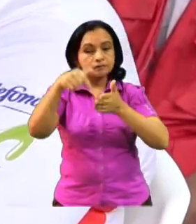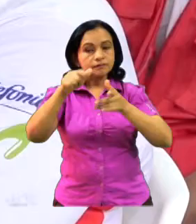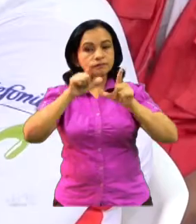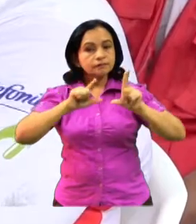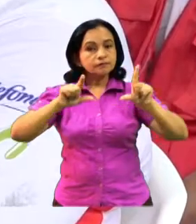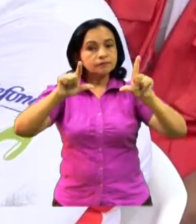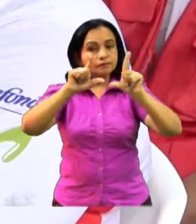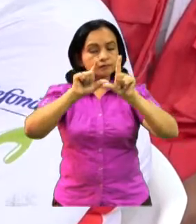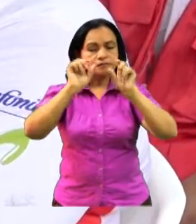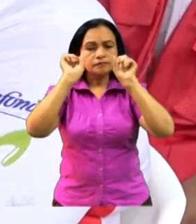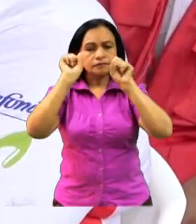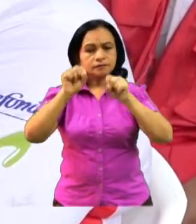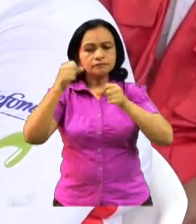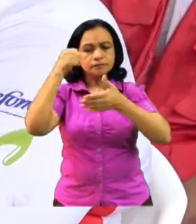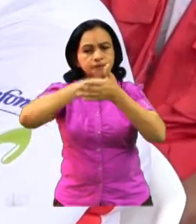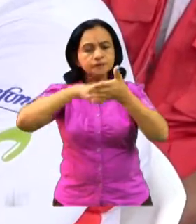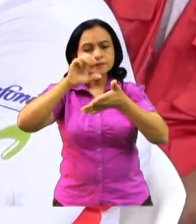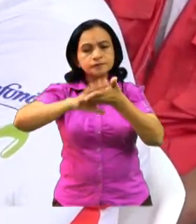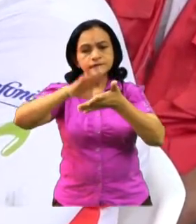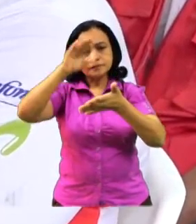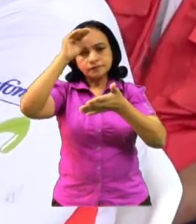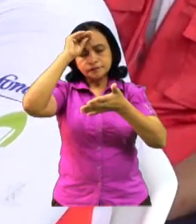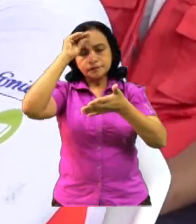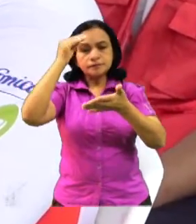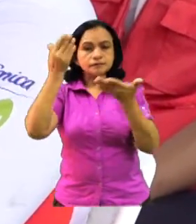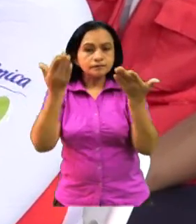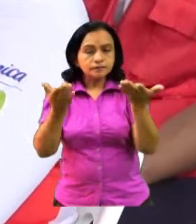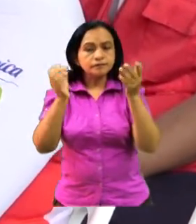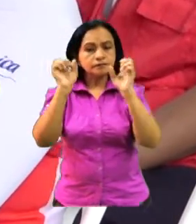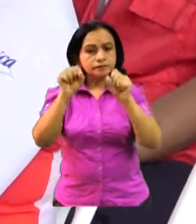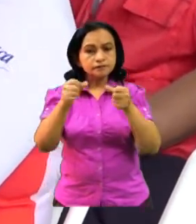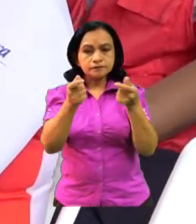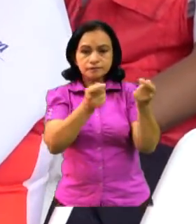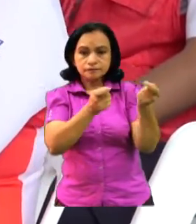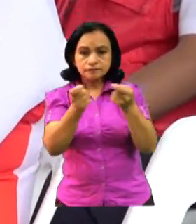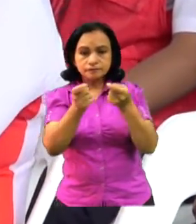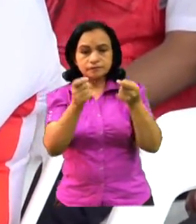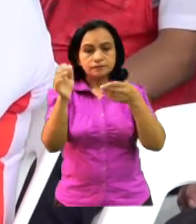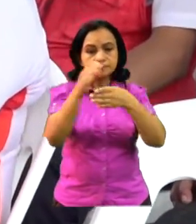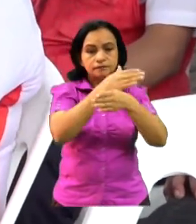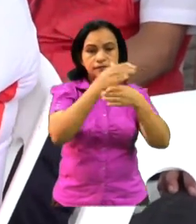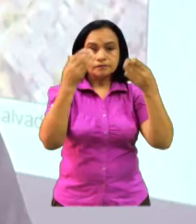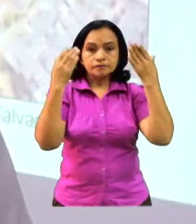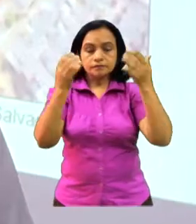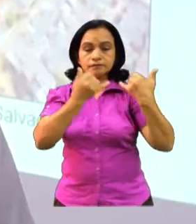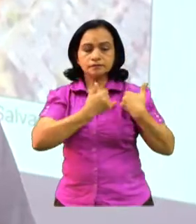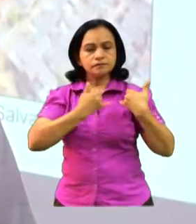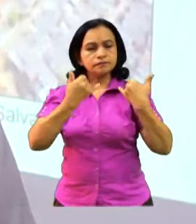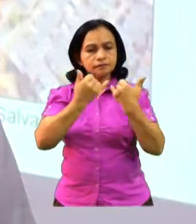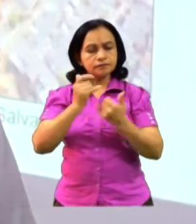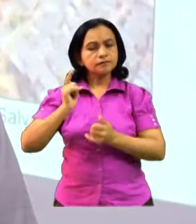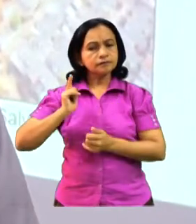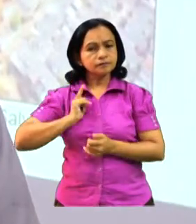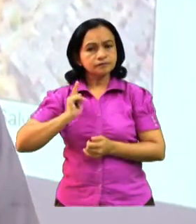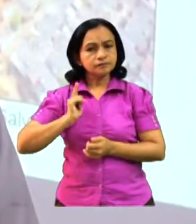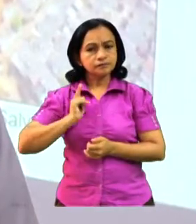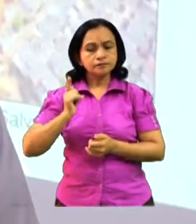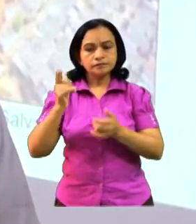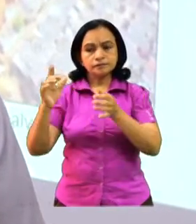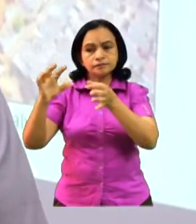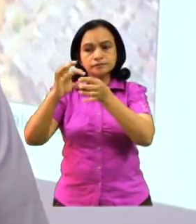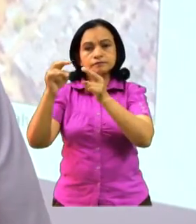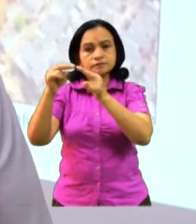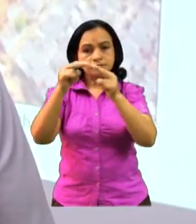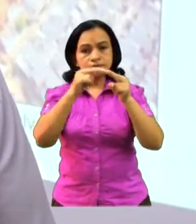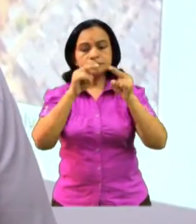espacio para poder precisamente fortalecer estas capacidades y que podamos manejar las herramientas que institucionalmente están